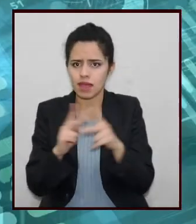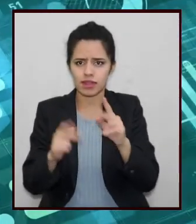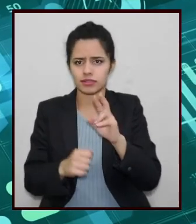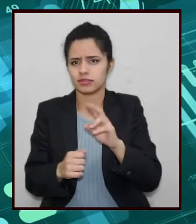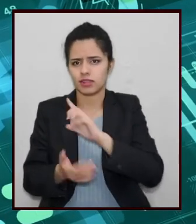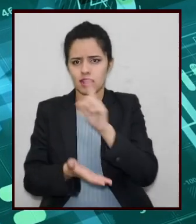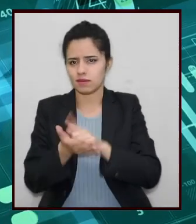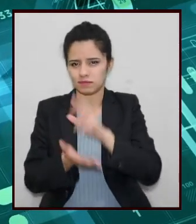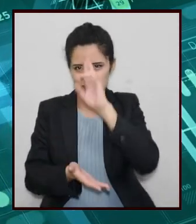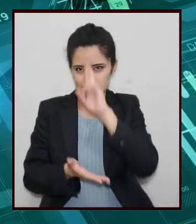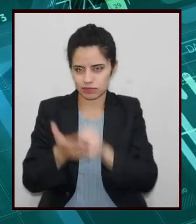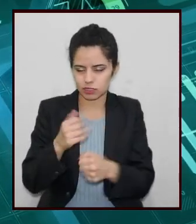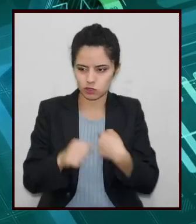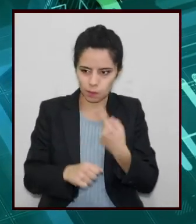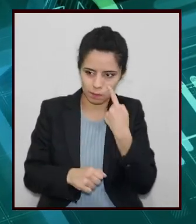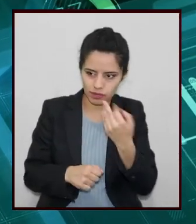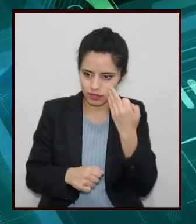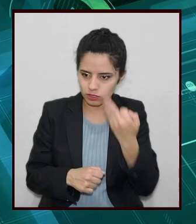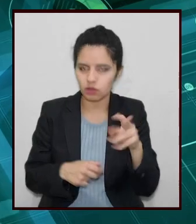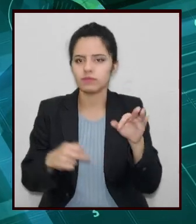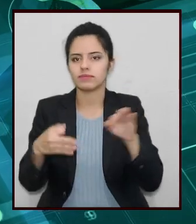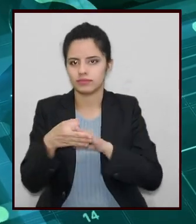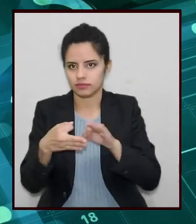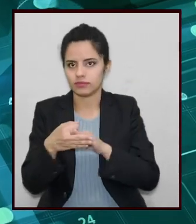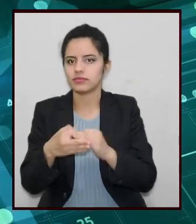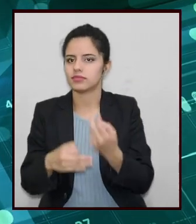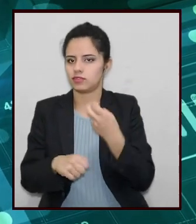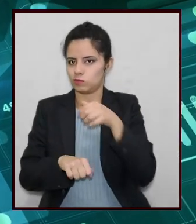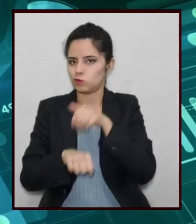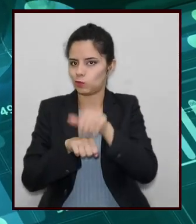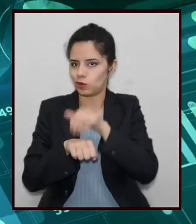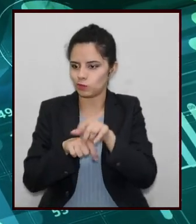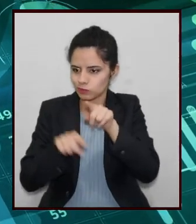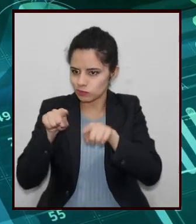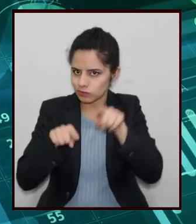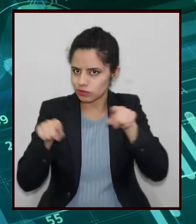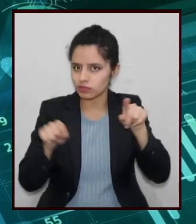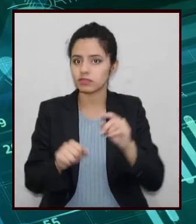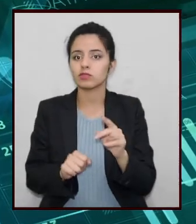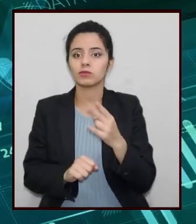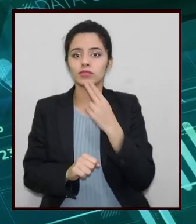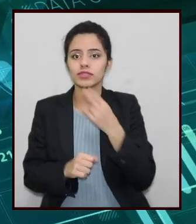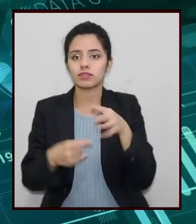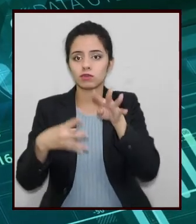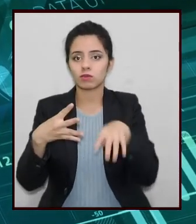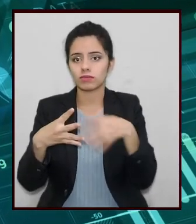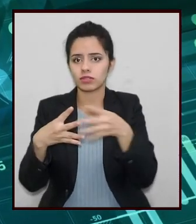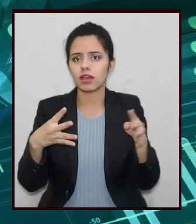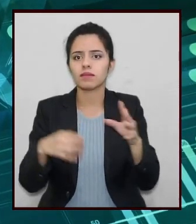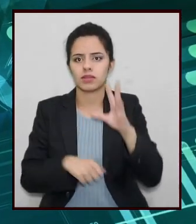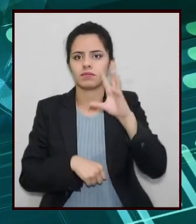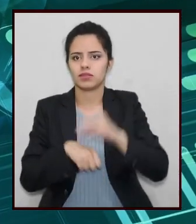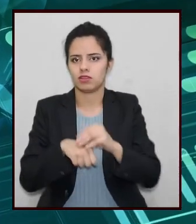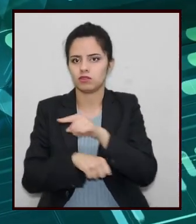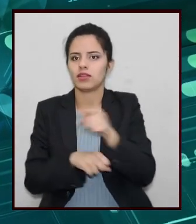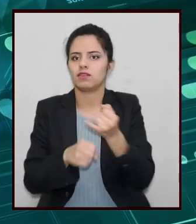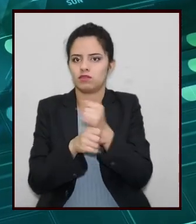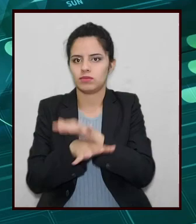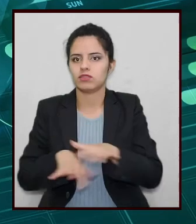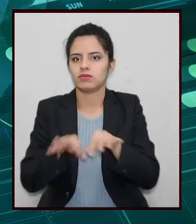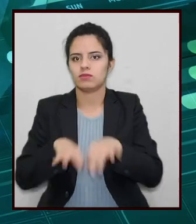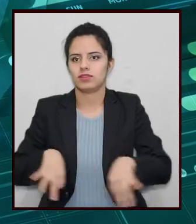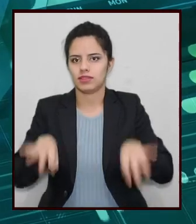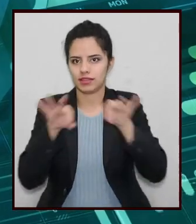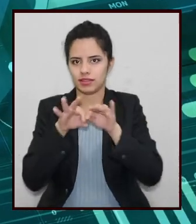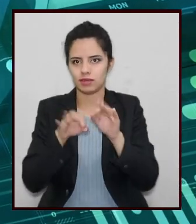varias herramientas para analizar datos, pero lo útil de las hojas de cálculo es de que nos permiten poder sacar datos